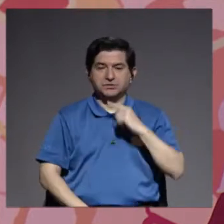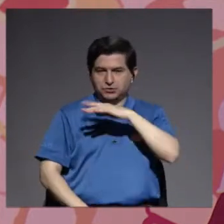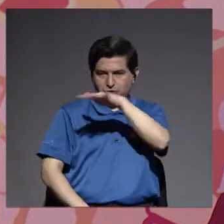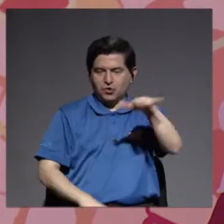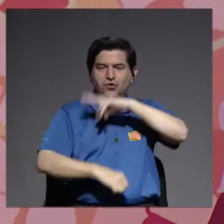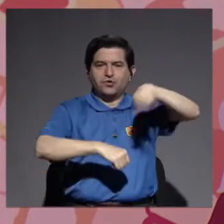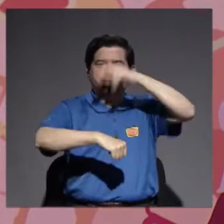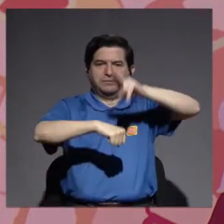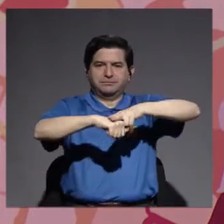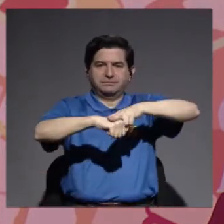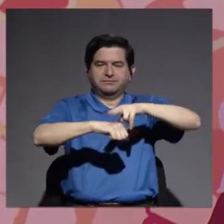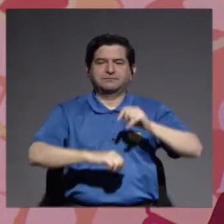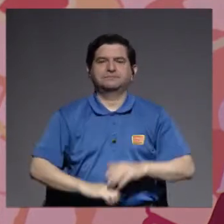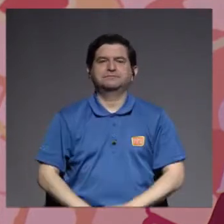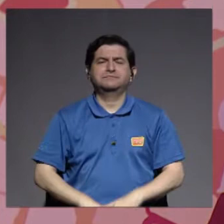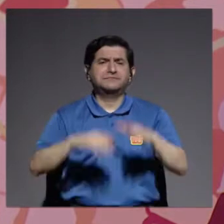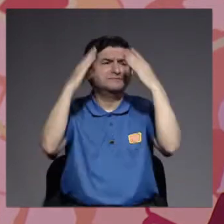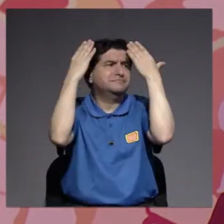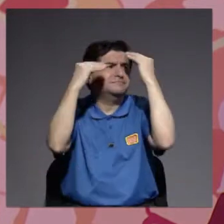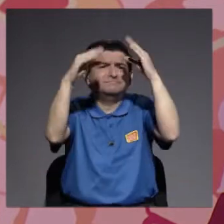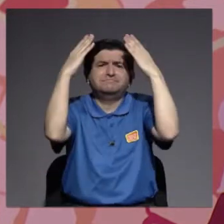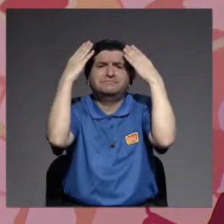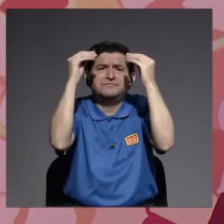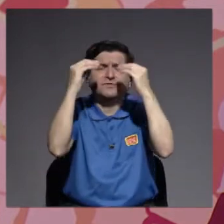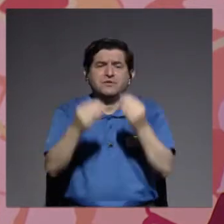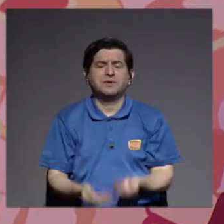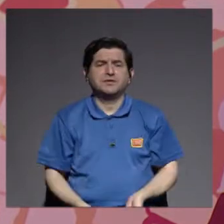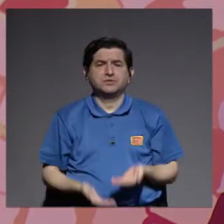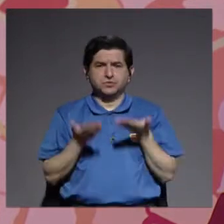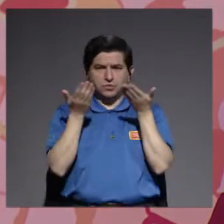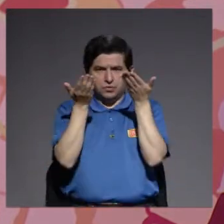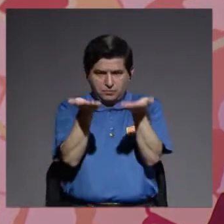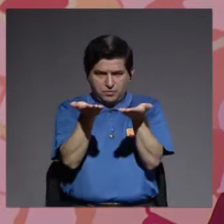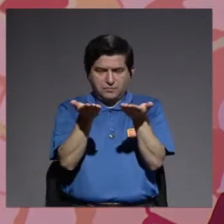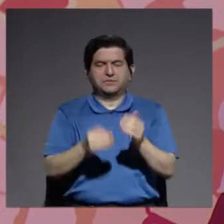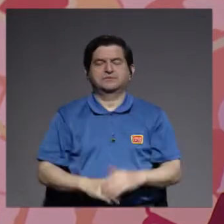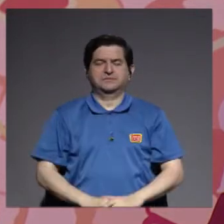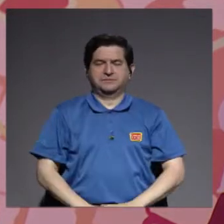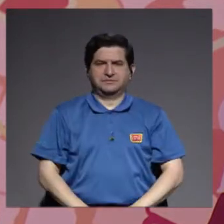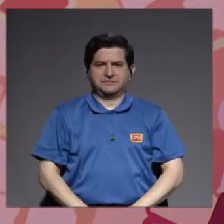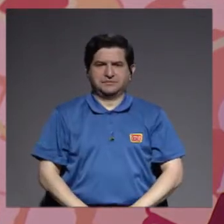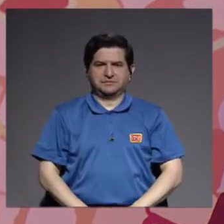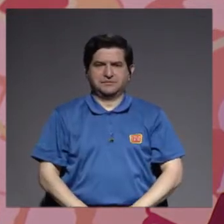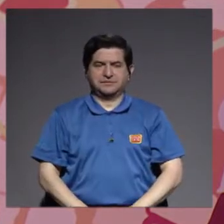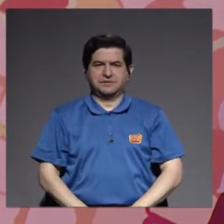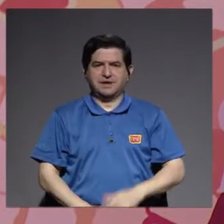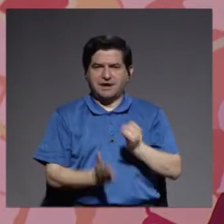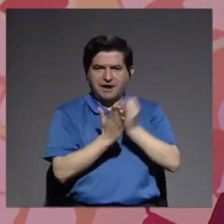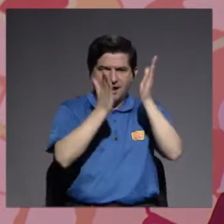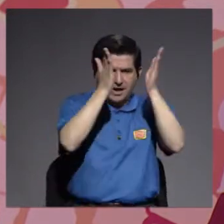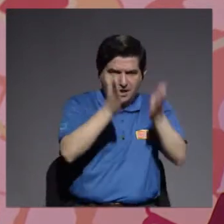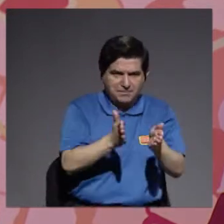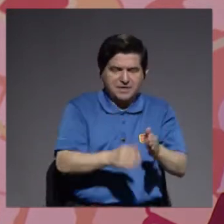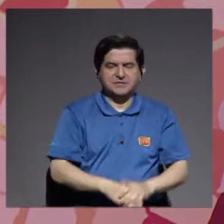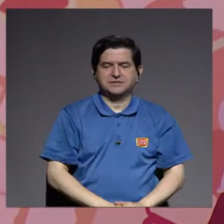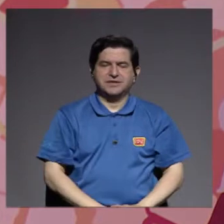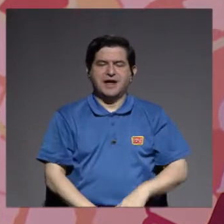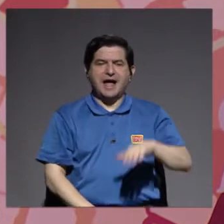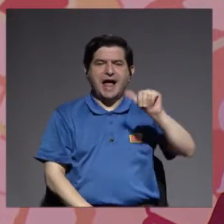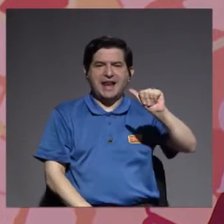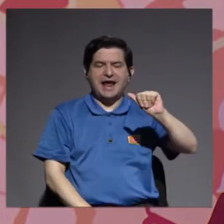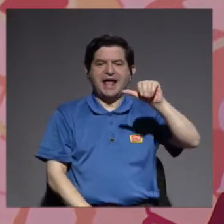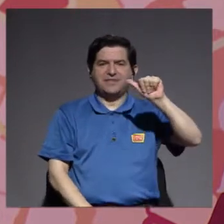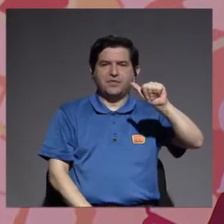realidad nacional. La información la van a ofrecer sobre este informe los investigadores del PROSIC